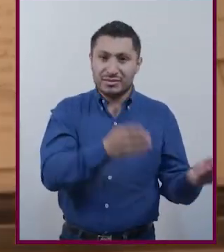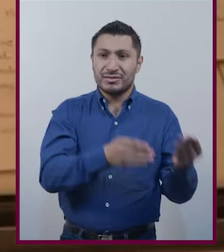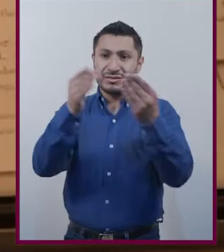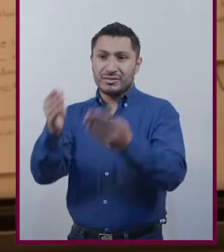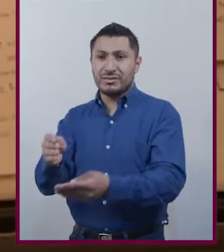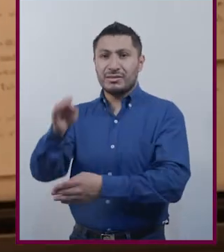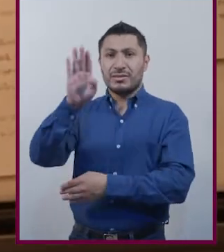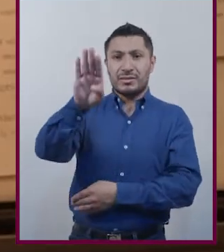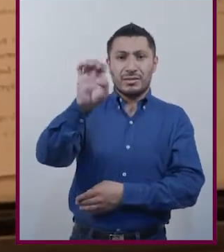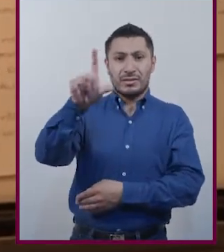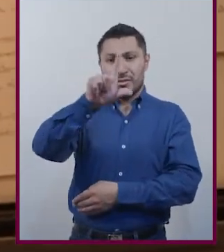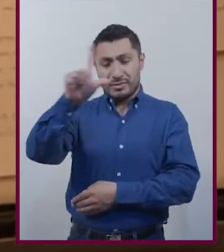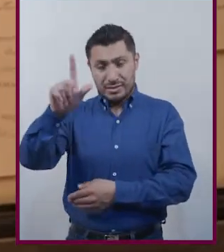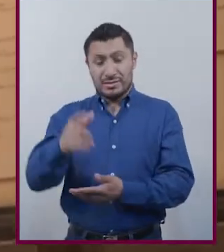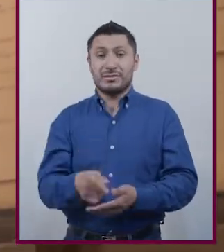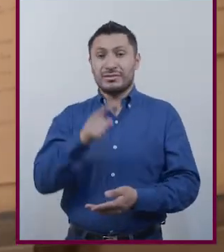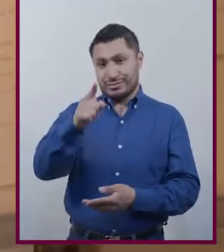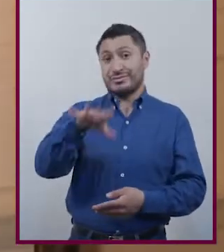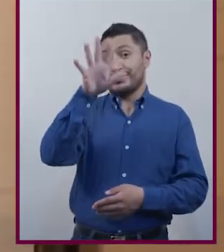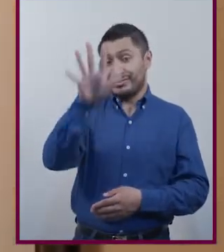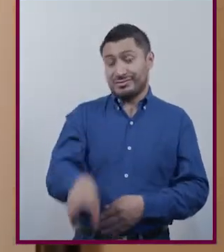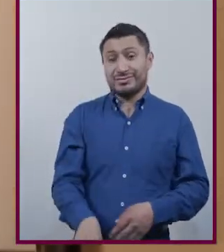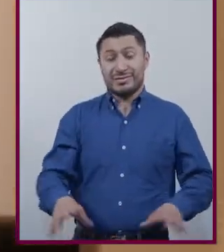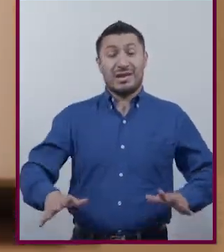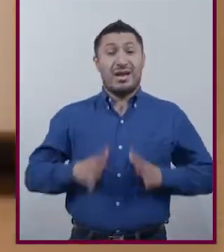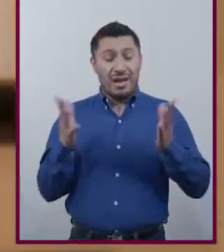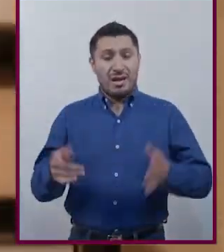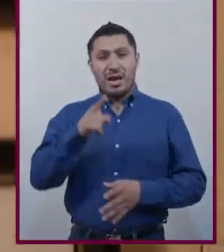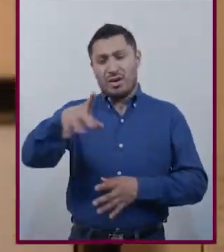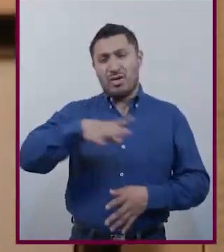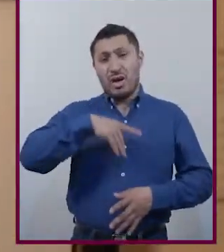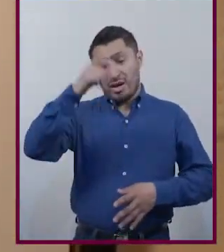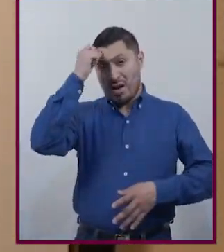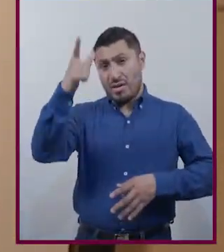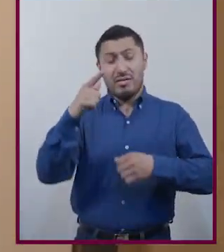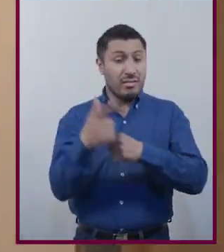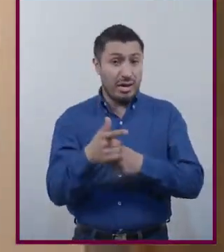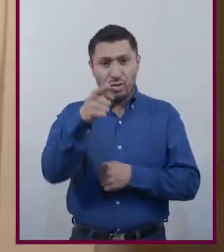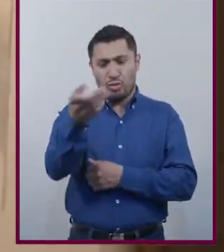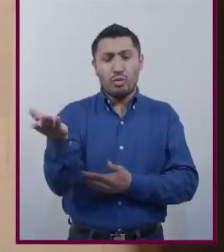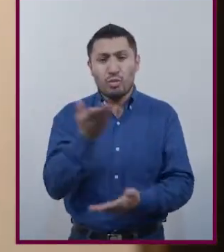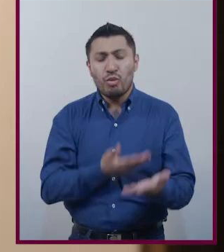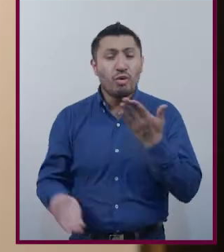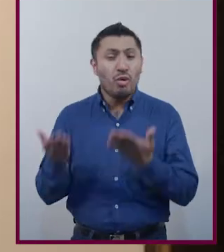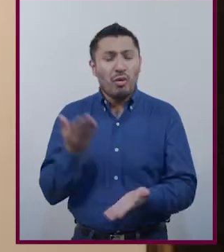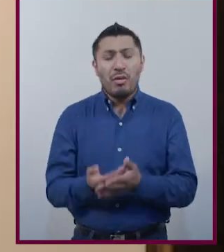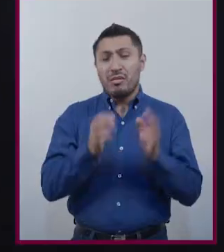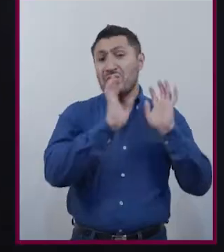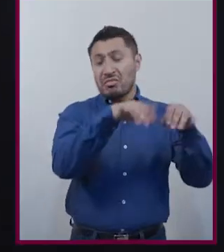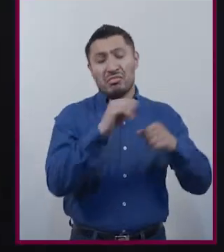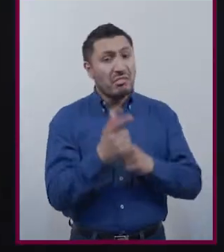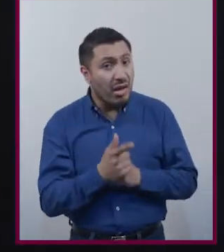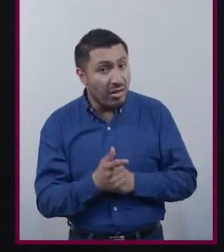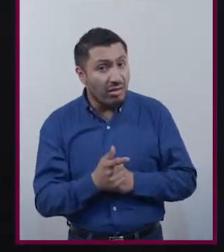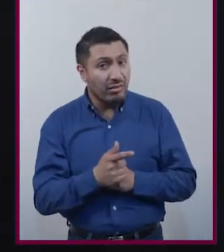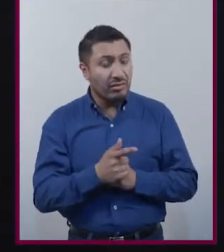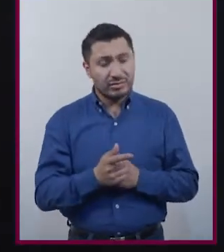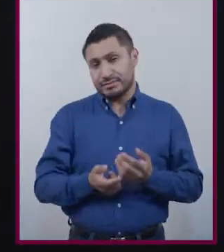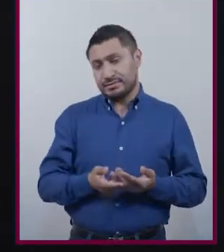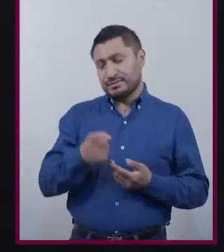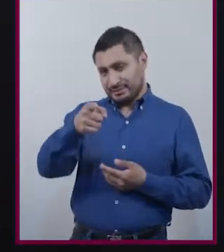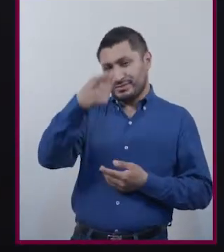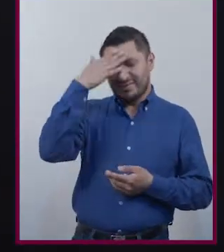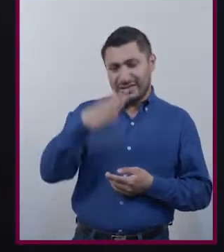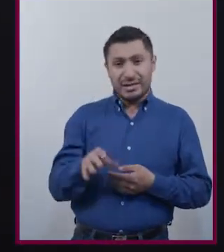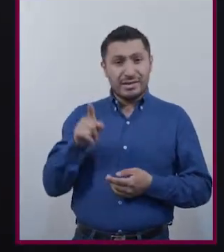a Bell. ¿No te parece sorprendente? ¿Tienes algún invento? ¿Lo has compartido o patentado? Por cierto, ¿sabías